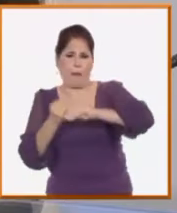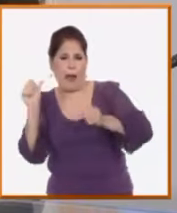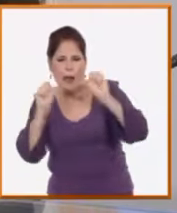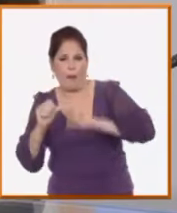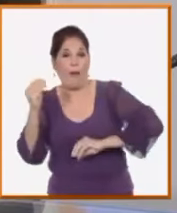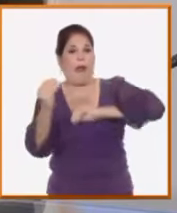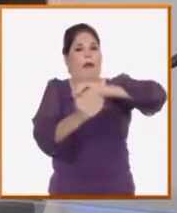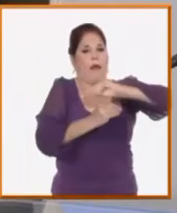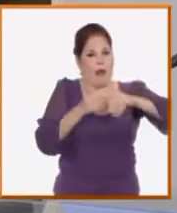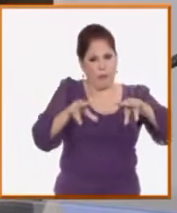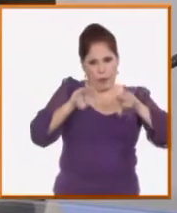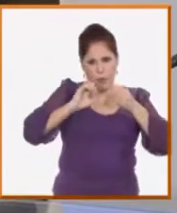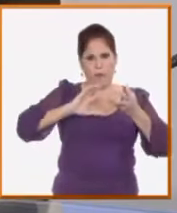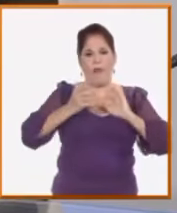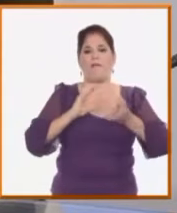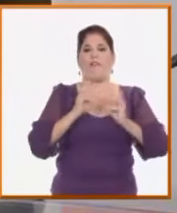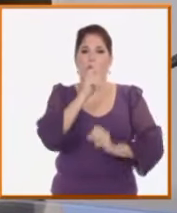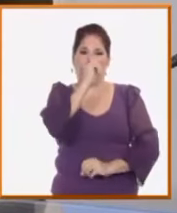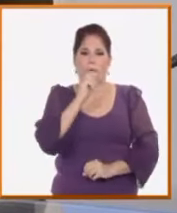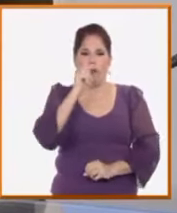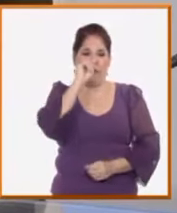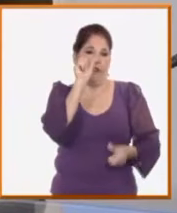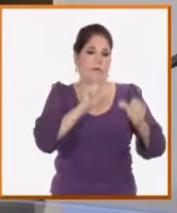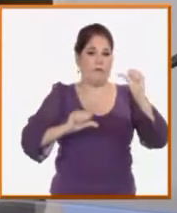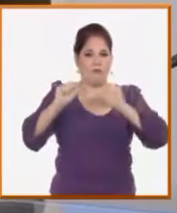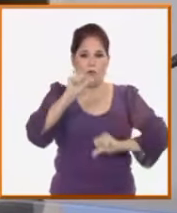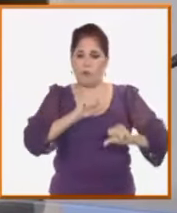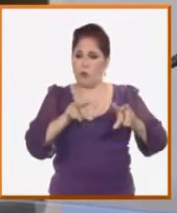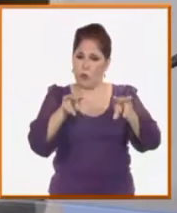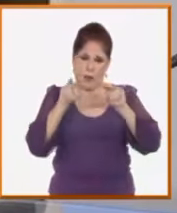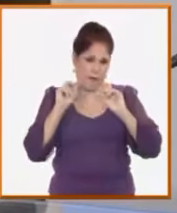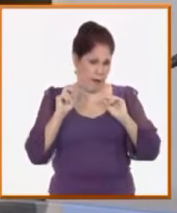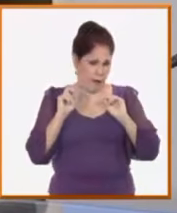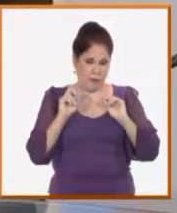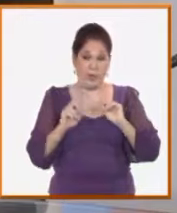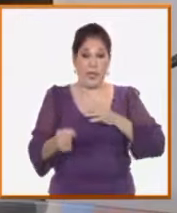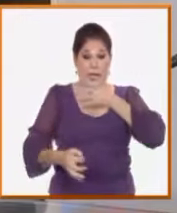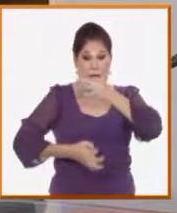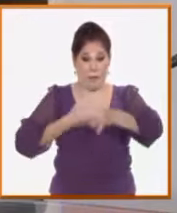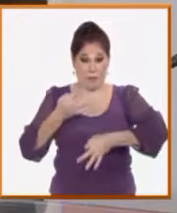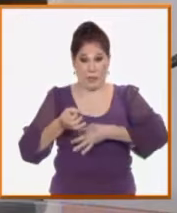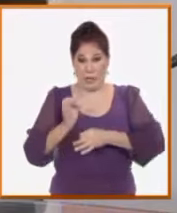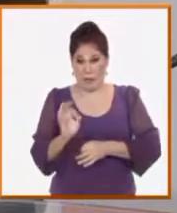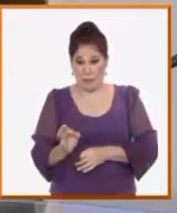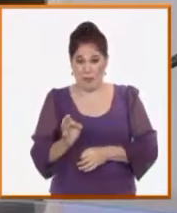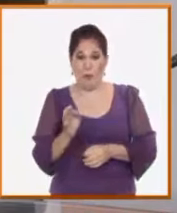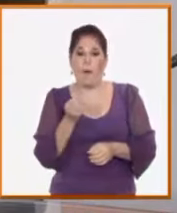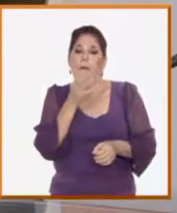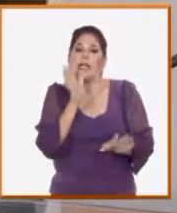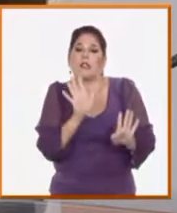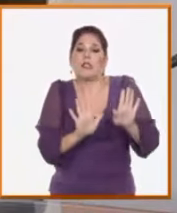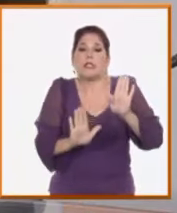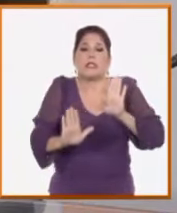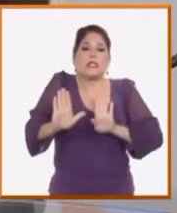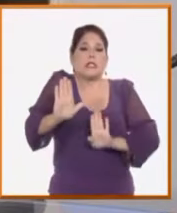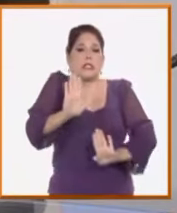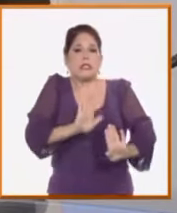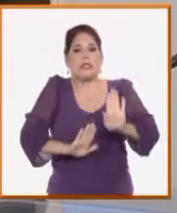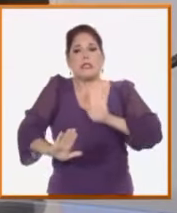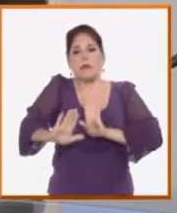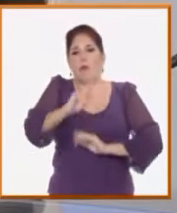molécula y una nueva eh formulación de canabinoides sintéticos que como se explicaba simula la la